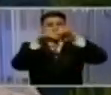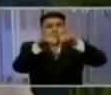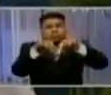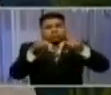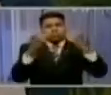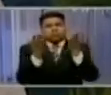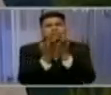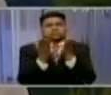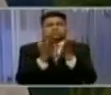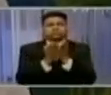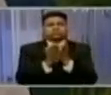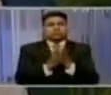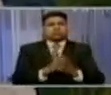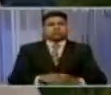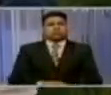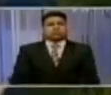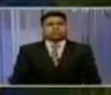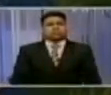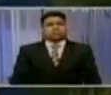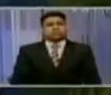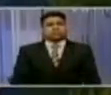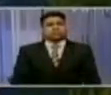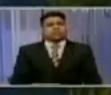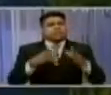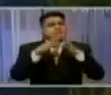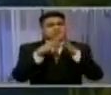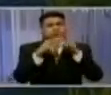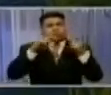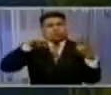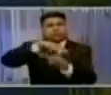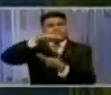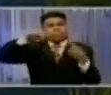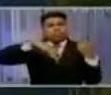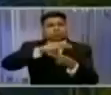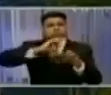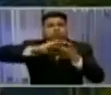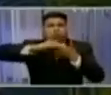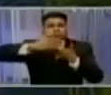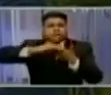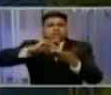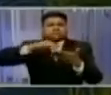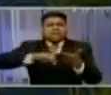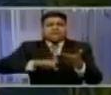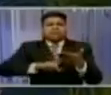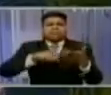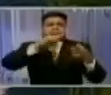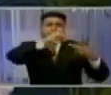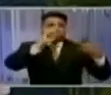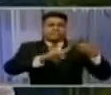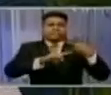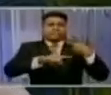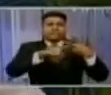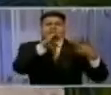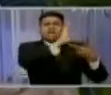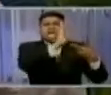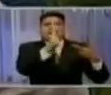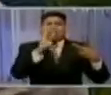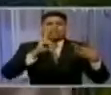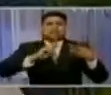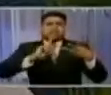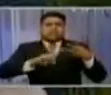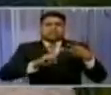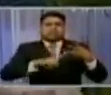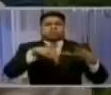de la educación, y luego en toda esa revolución con las canaimas, los libros, la colección Bicentenario, la